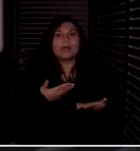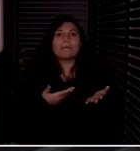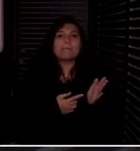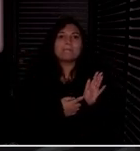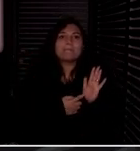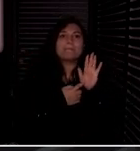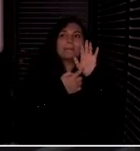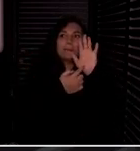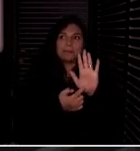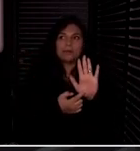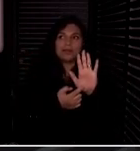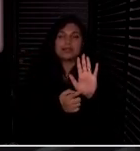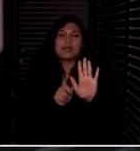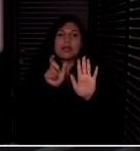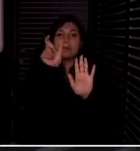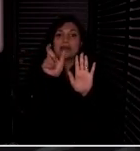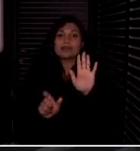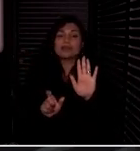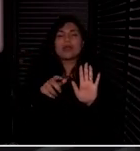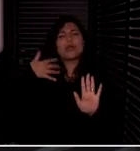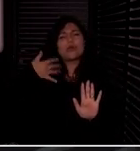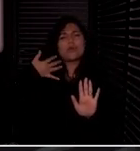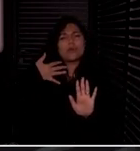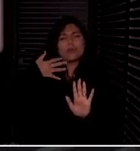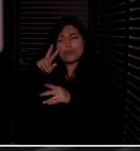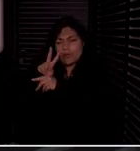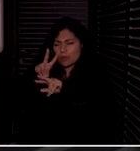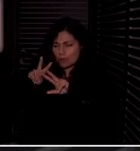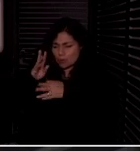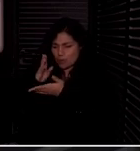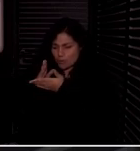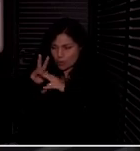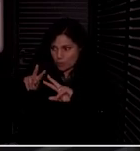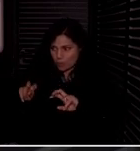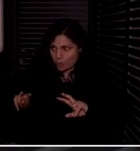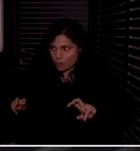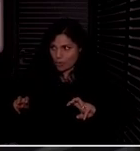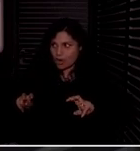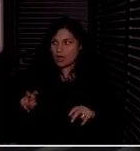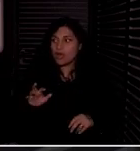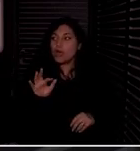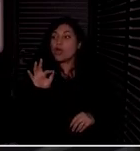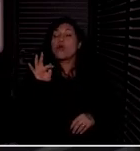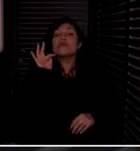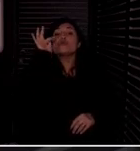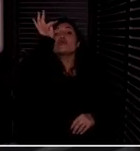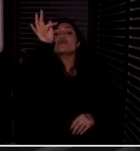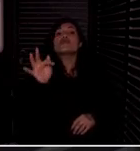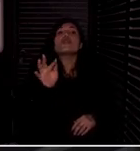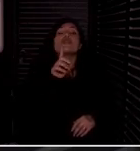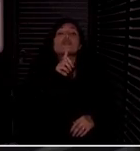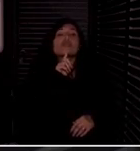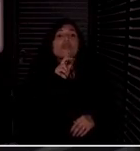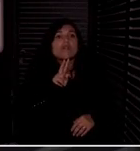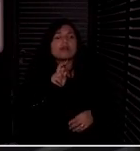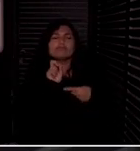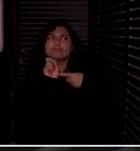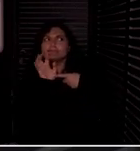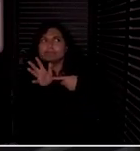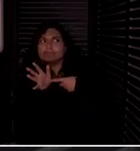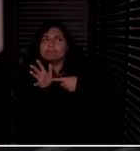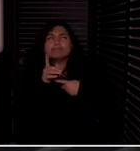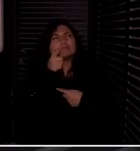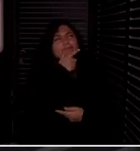un importante académico que dictará la conferencia internacional El futuro de la televisión, derivas, dilemas y alternativas